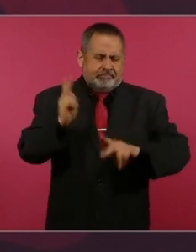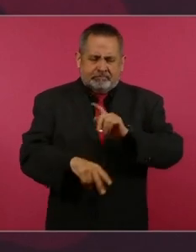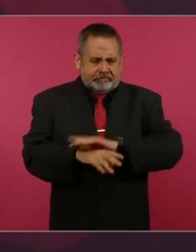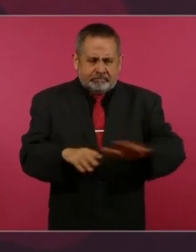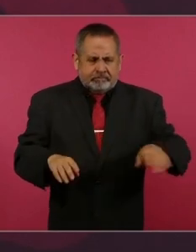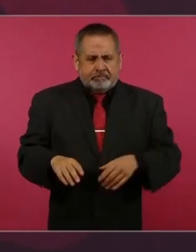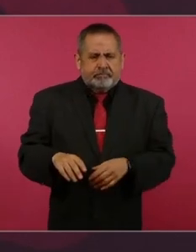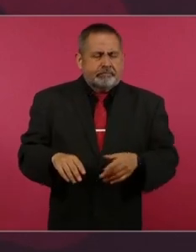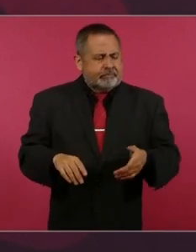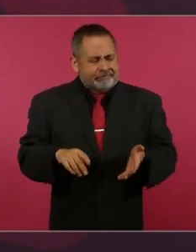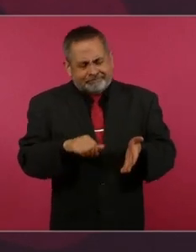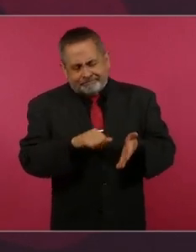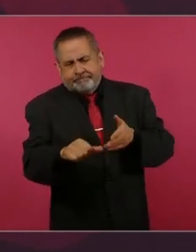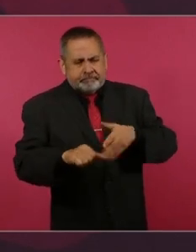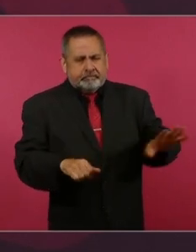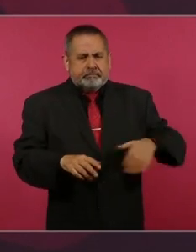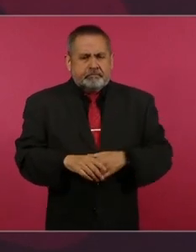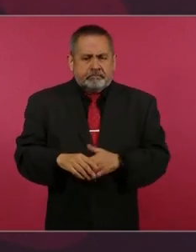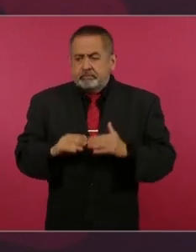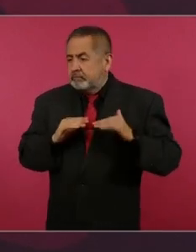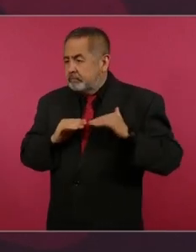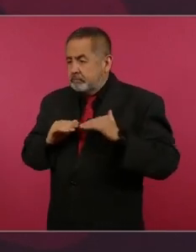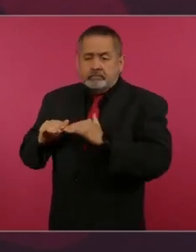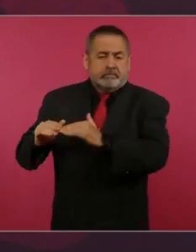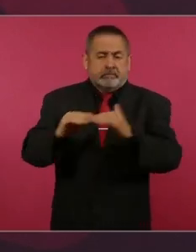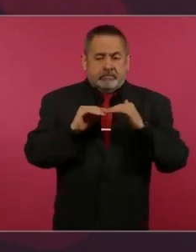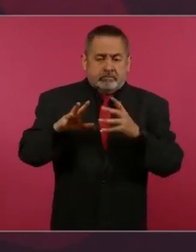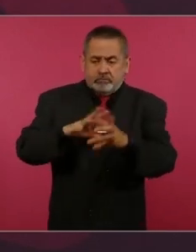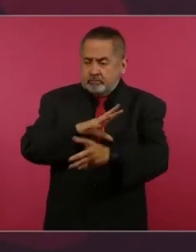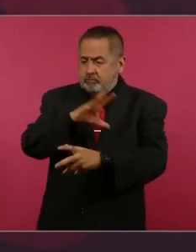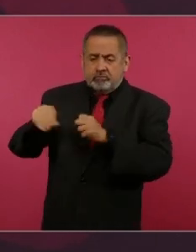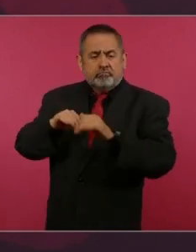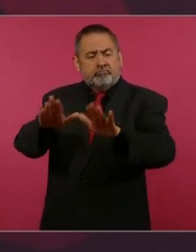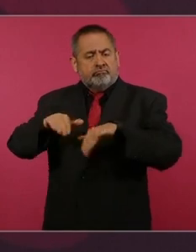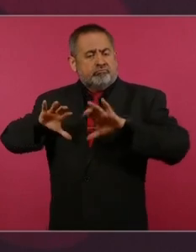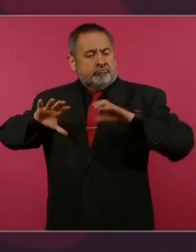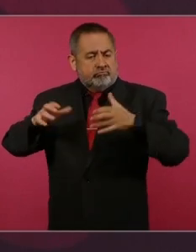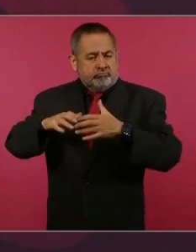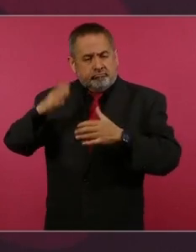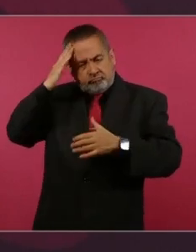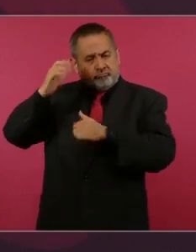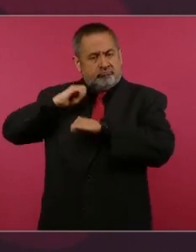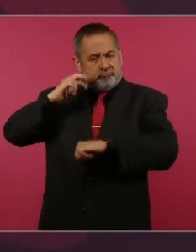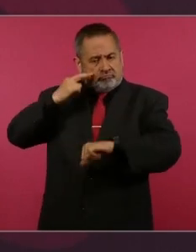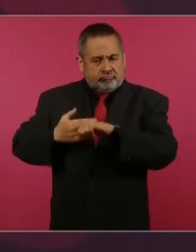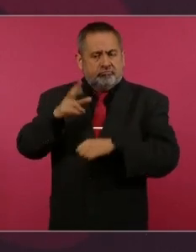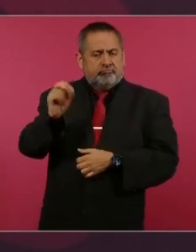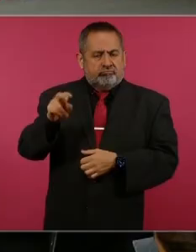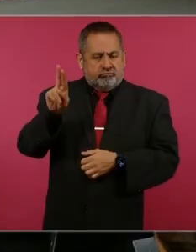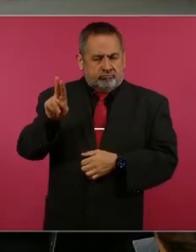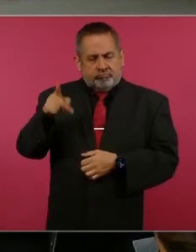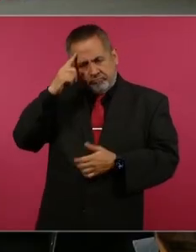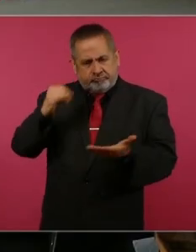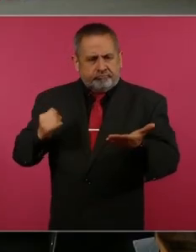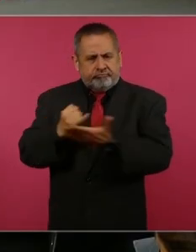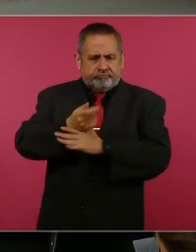porque tiene que ser la Asamblea General de Naciones Unidas la que resuelva sobre estos